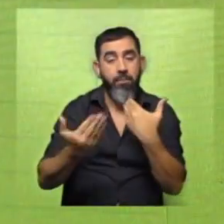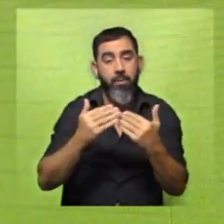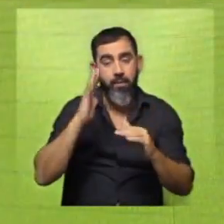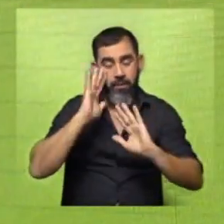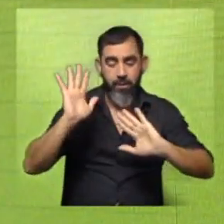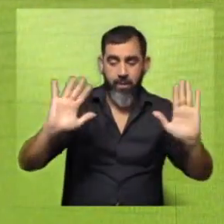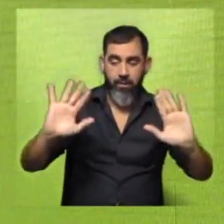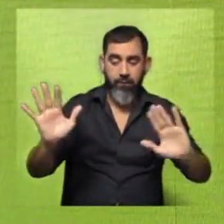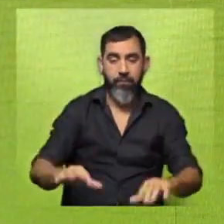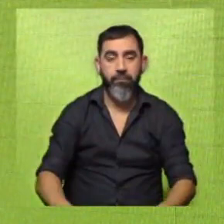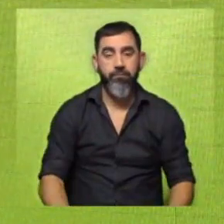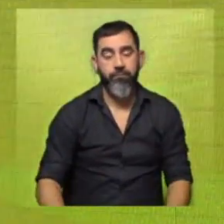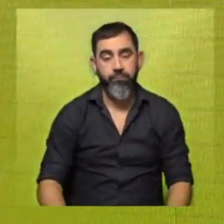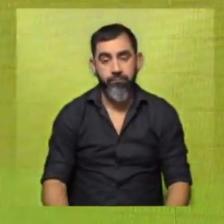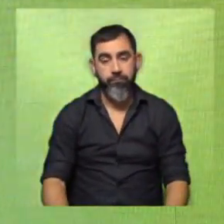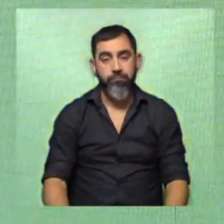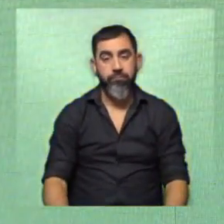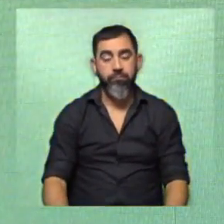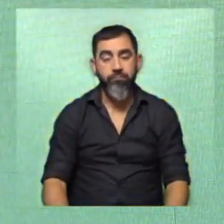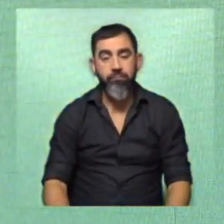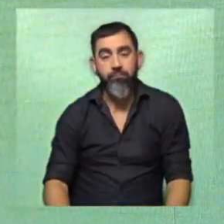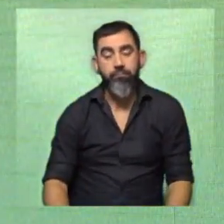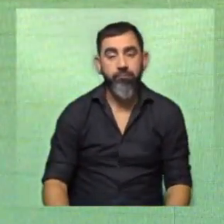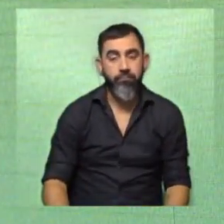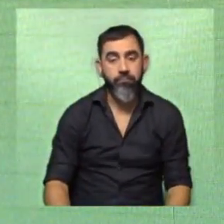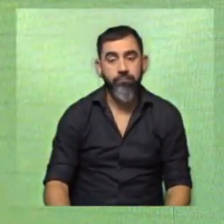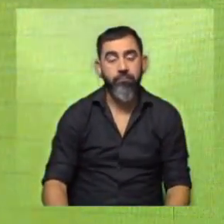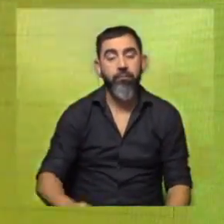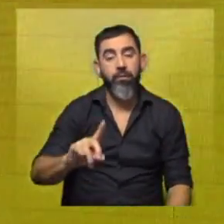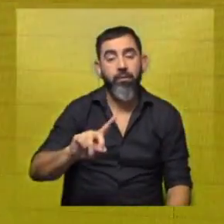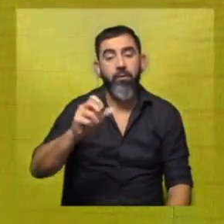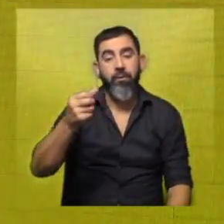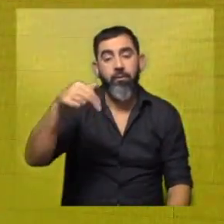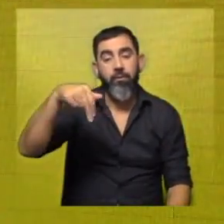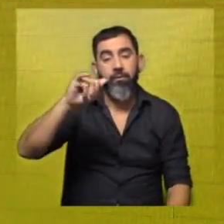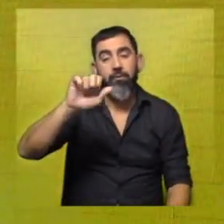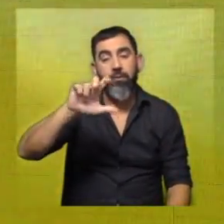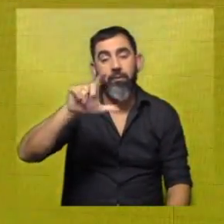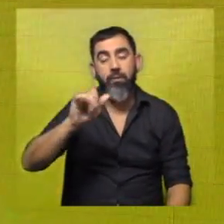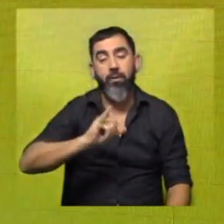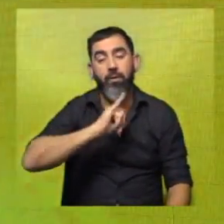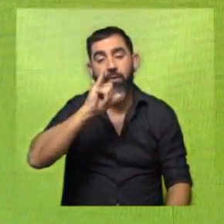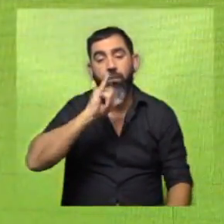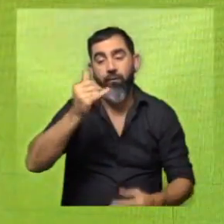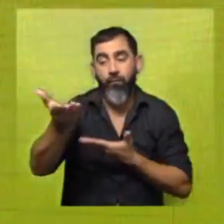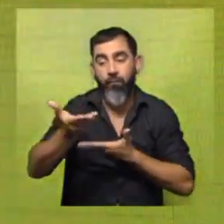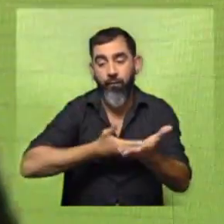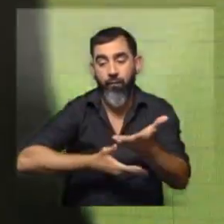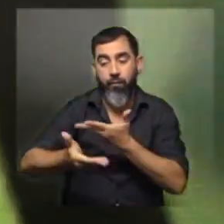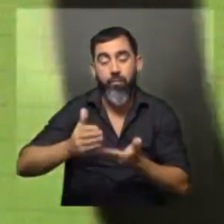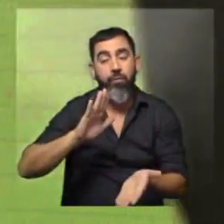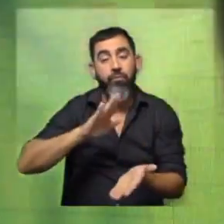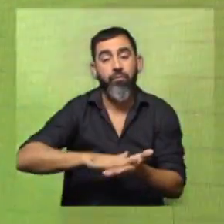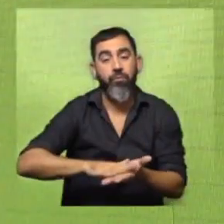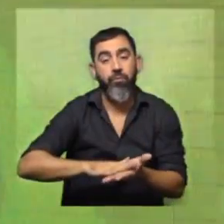que ver, no se confundan, pero me vino la asociación. Daniela Hirschfeld estuvo trabajando en un informe que vamos a compartir ahora y que tiene que